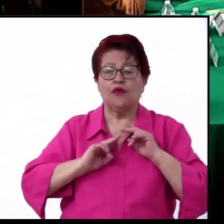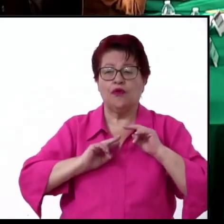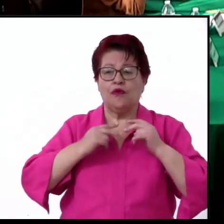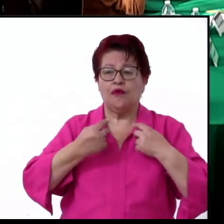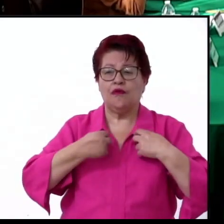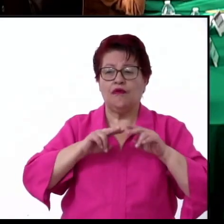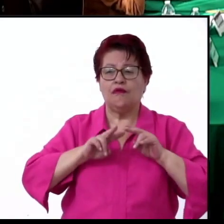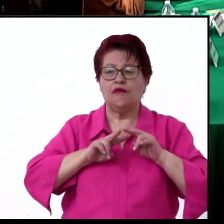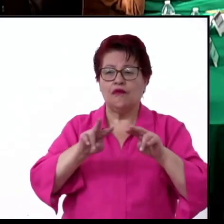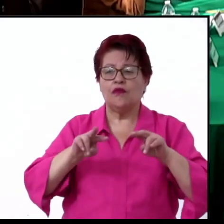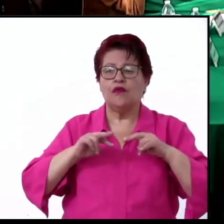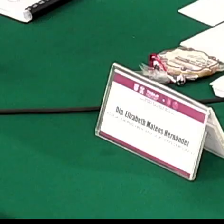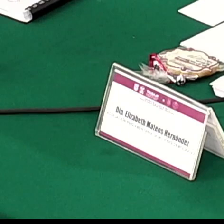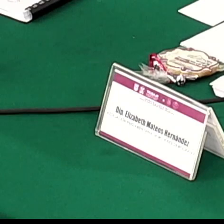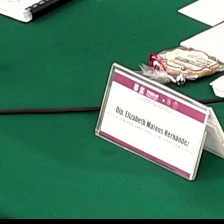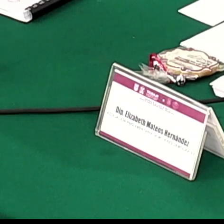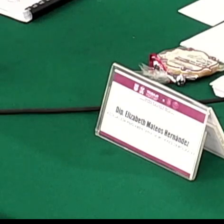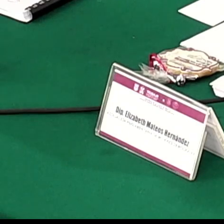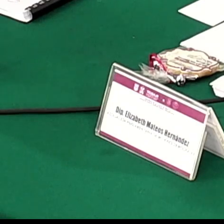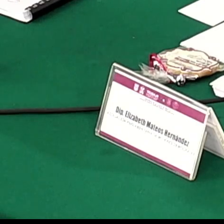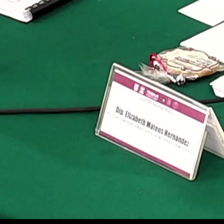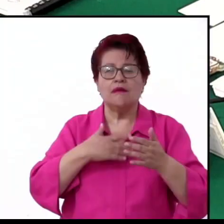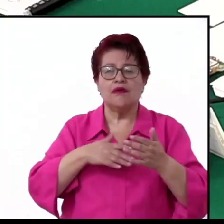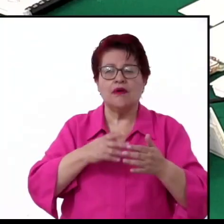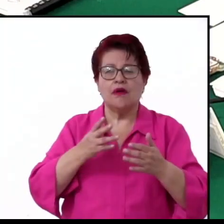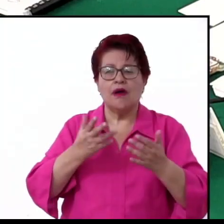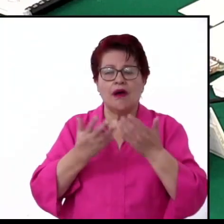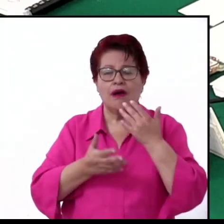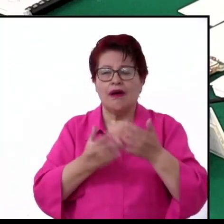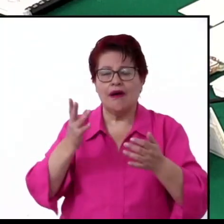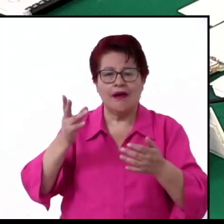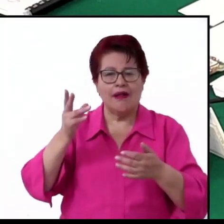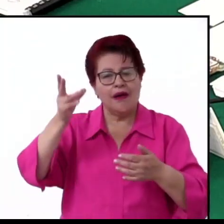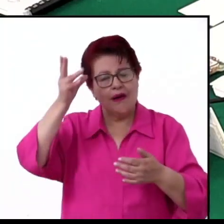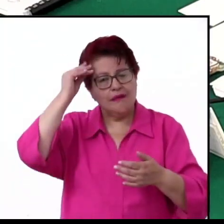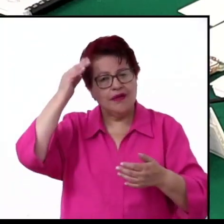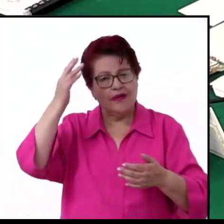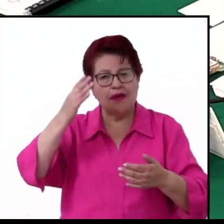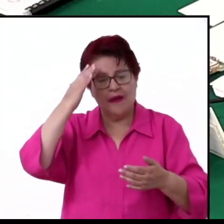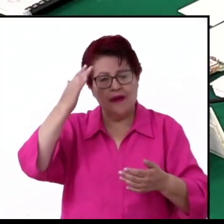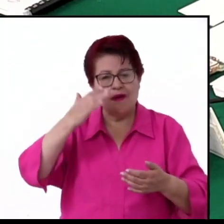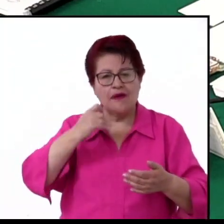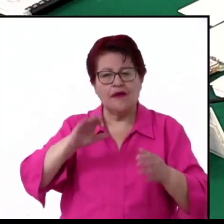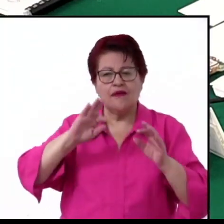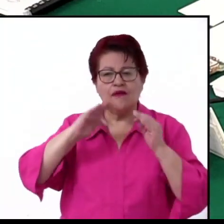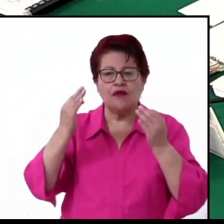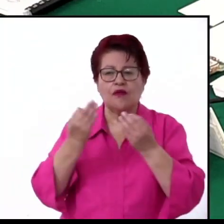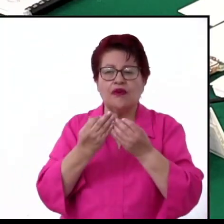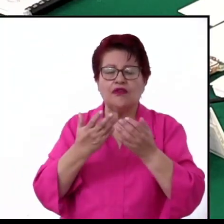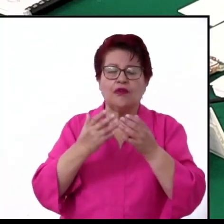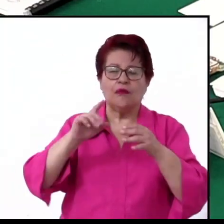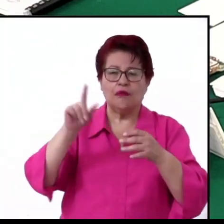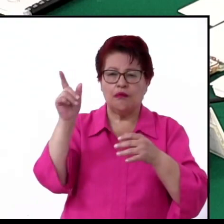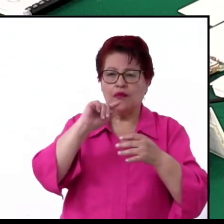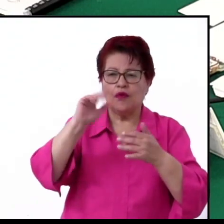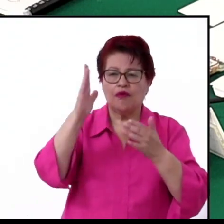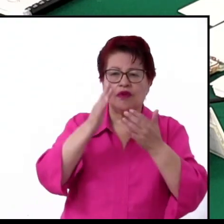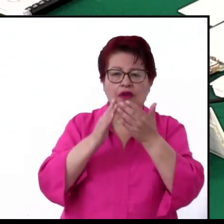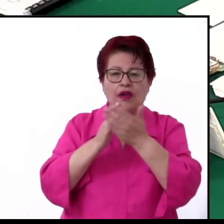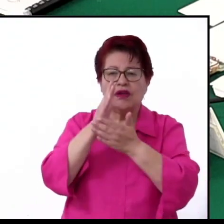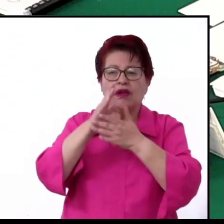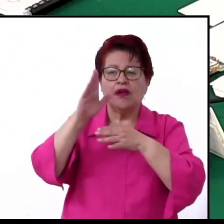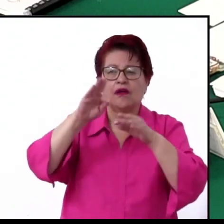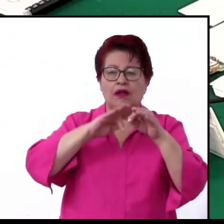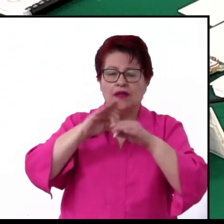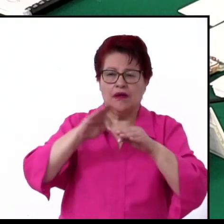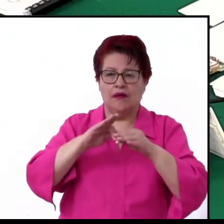la promoción de habilidades como el emprendimiento, la capacitación, la formación profesional y el acceso al